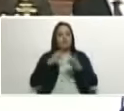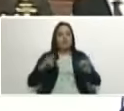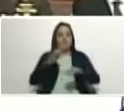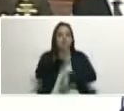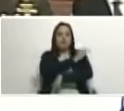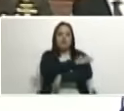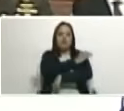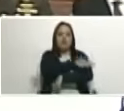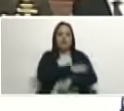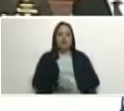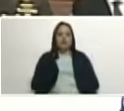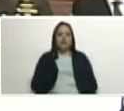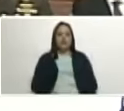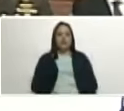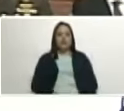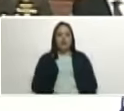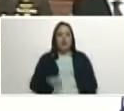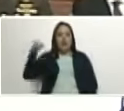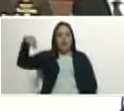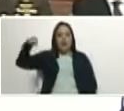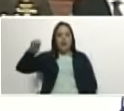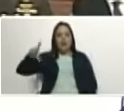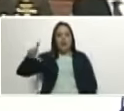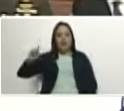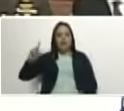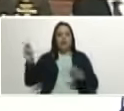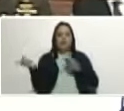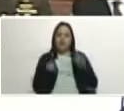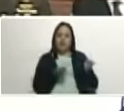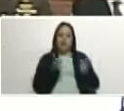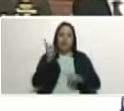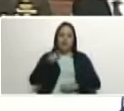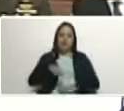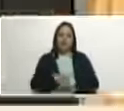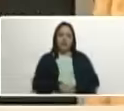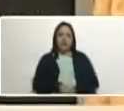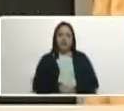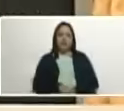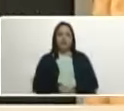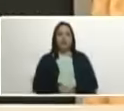oposición, Carlos Melo. Bienvenido también.